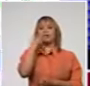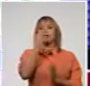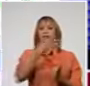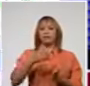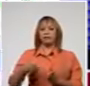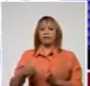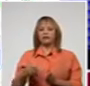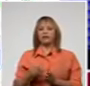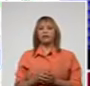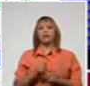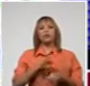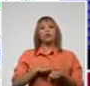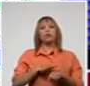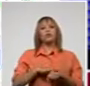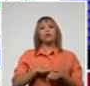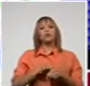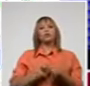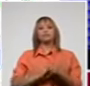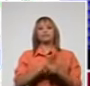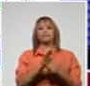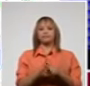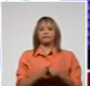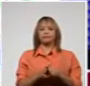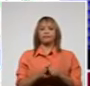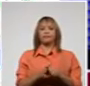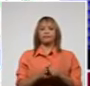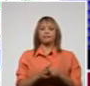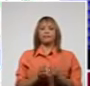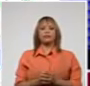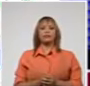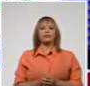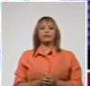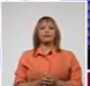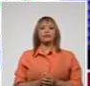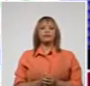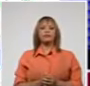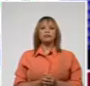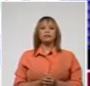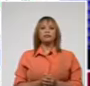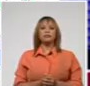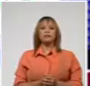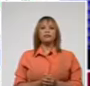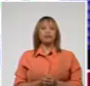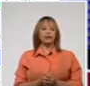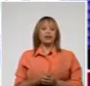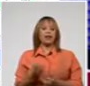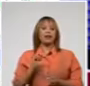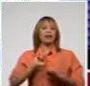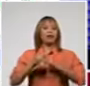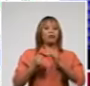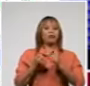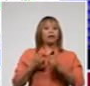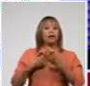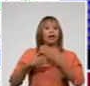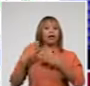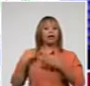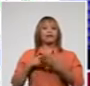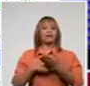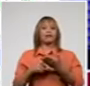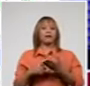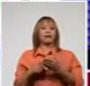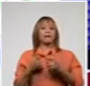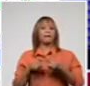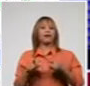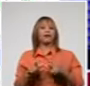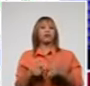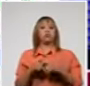consecuencia de la enfermedad. Sin dudas un comportamiento que estuvo bastante controlado hace algunas semanas, pero que ante el incremento de